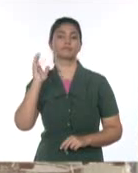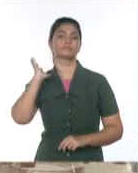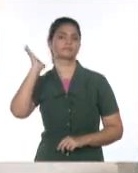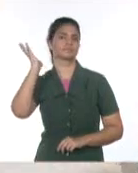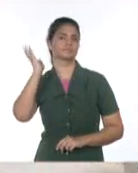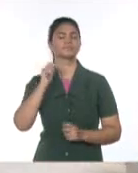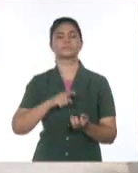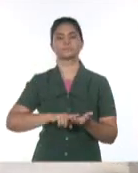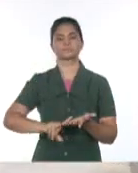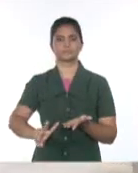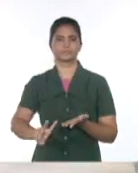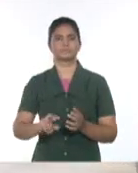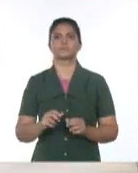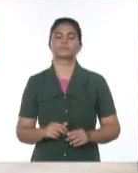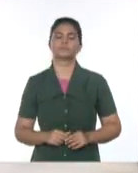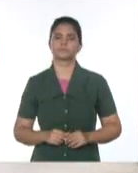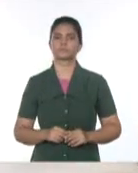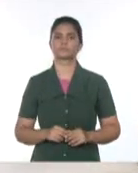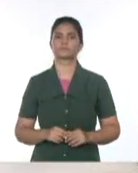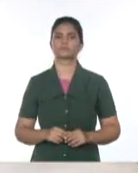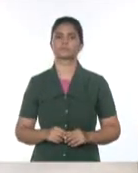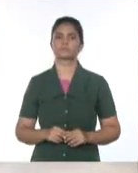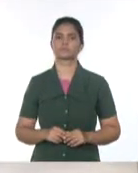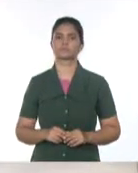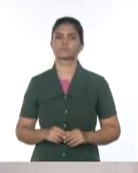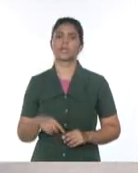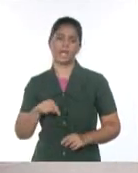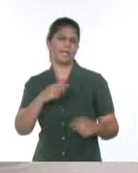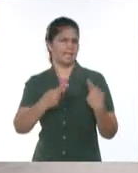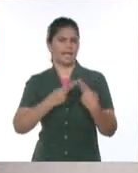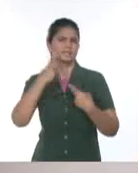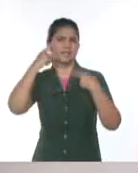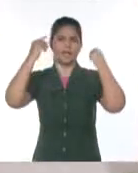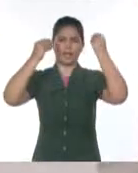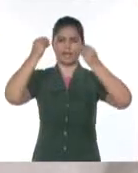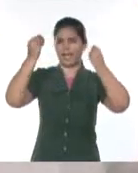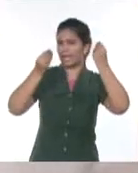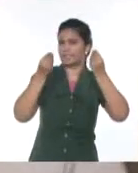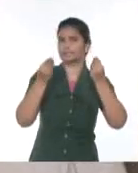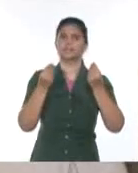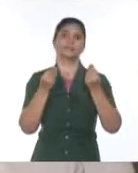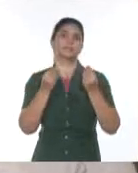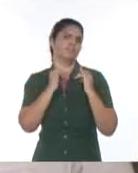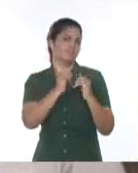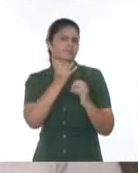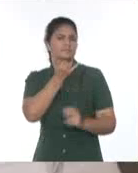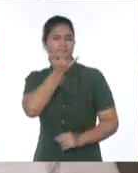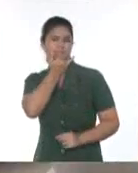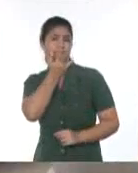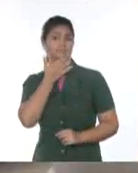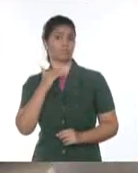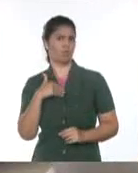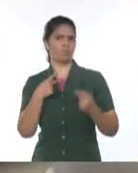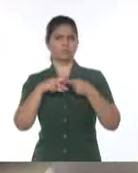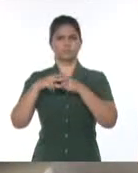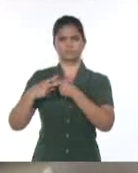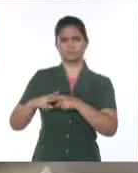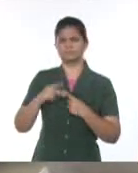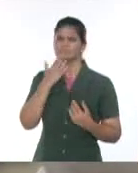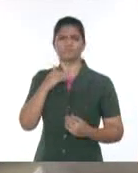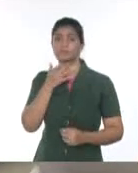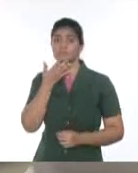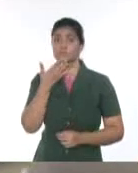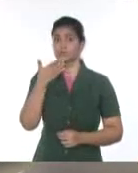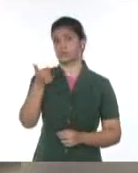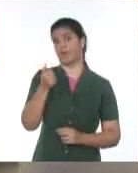este gremio. Con sentido de análisis y reflexión, crítico y autocrítico, los delegados reseñaron los últimos